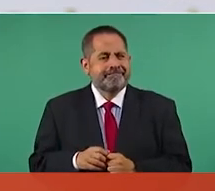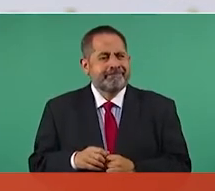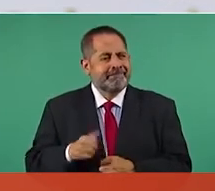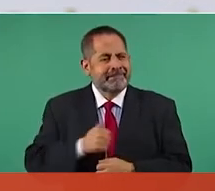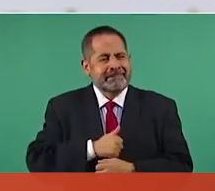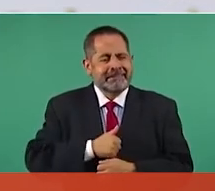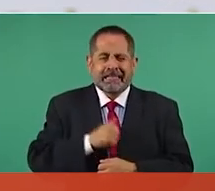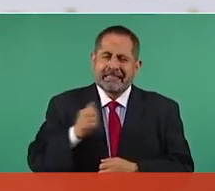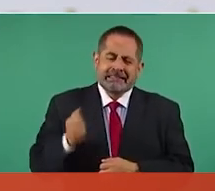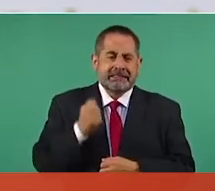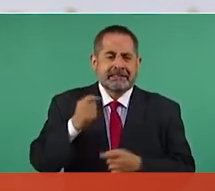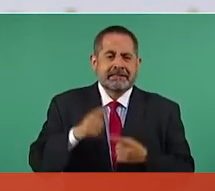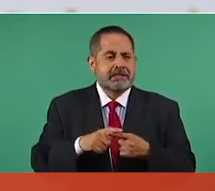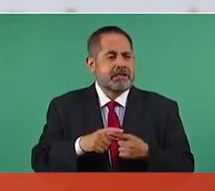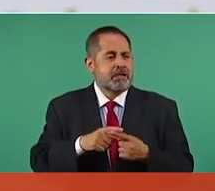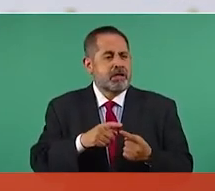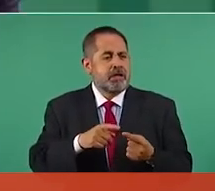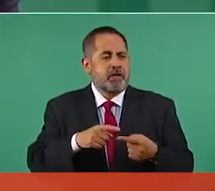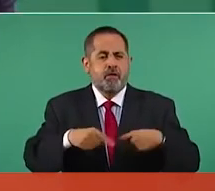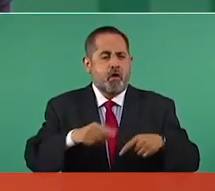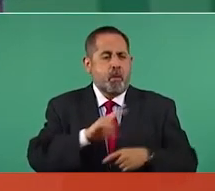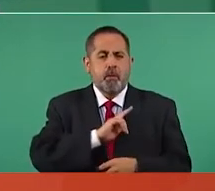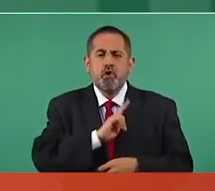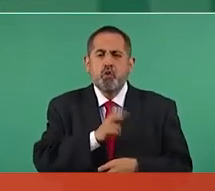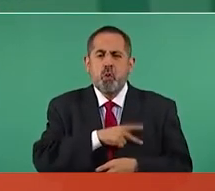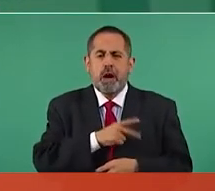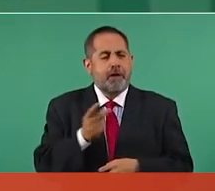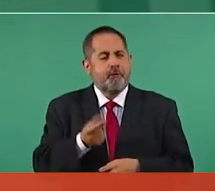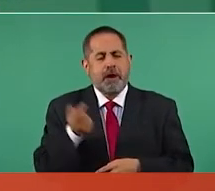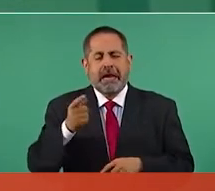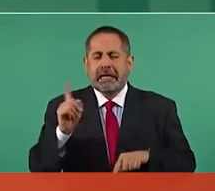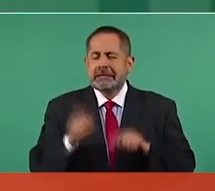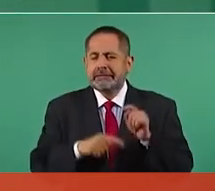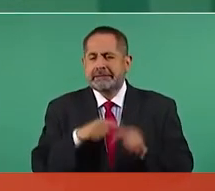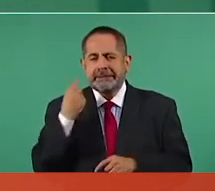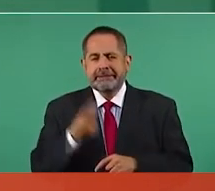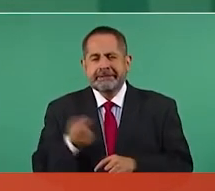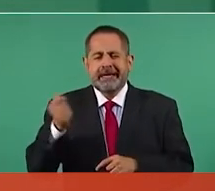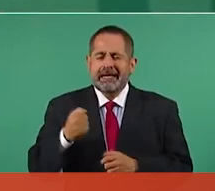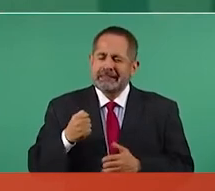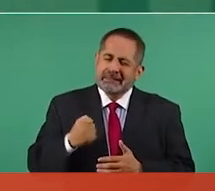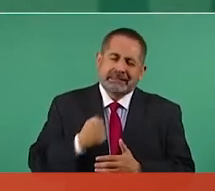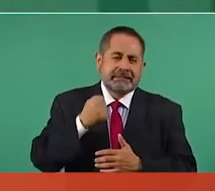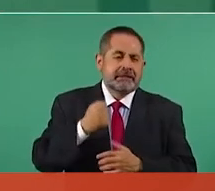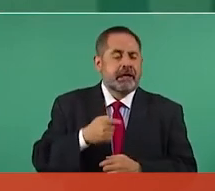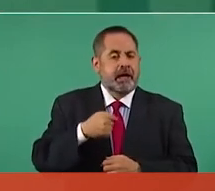a Portugal porque me gustó mucho lo que hizo